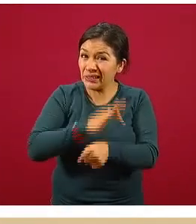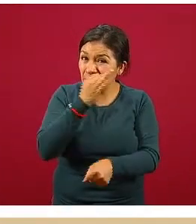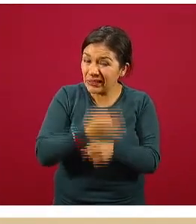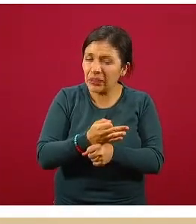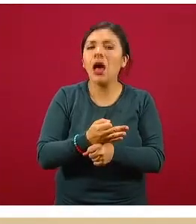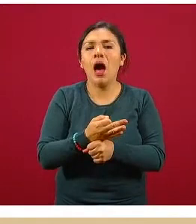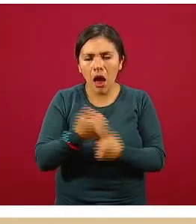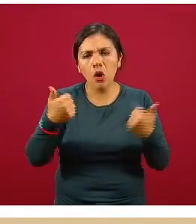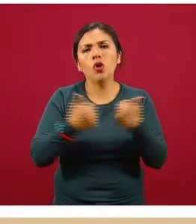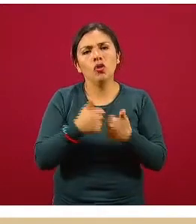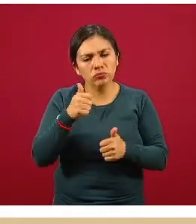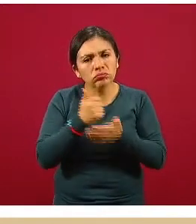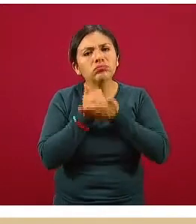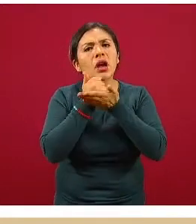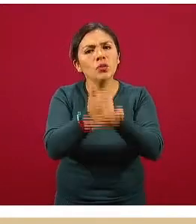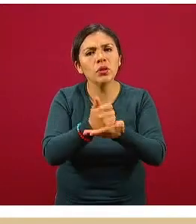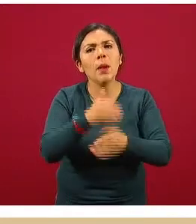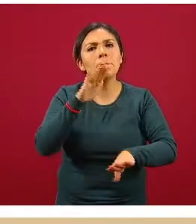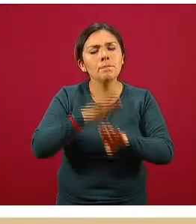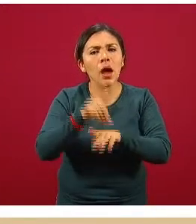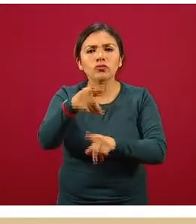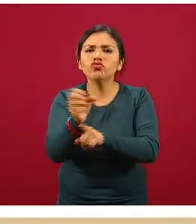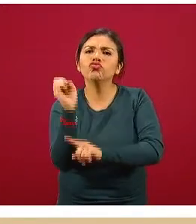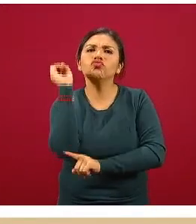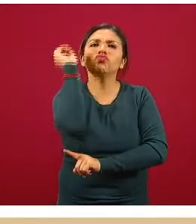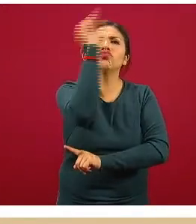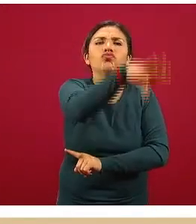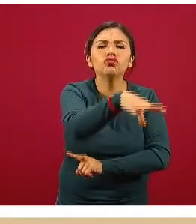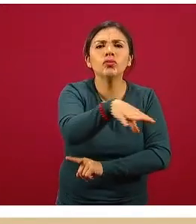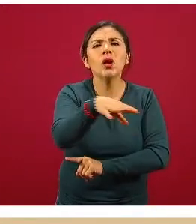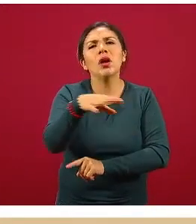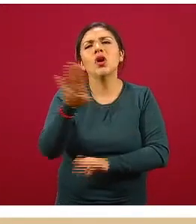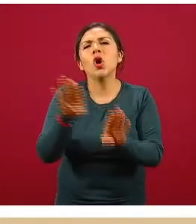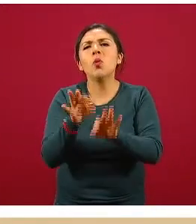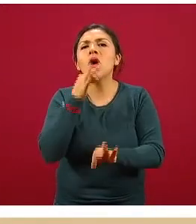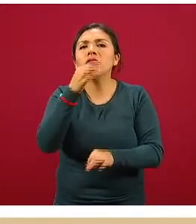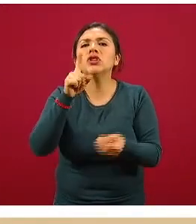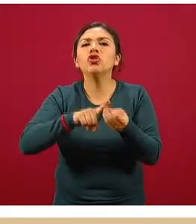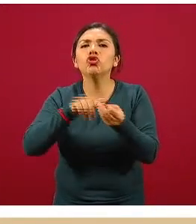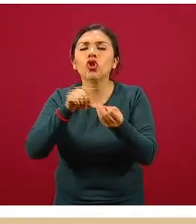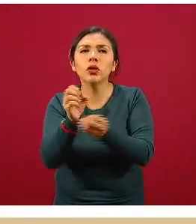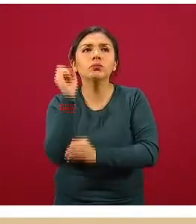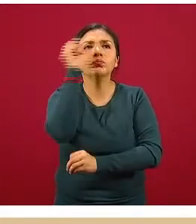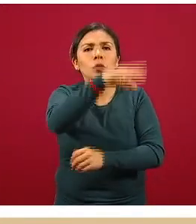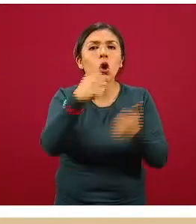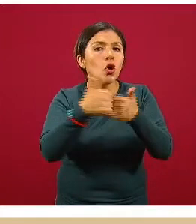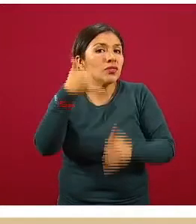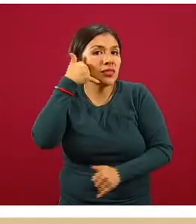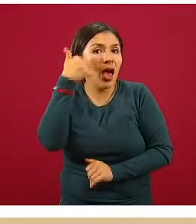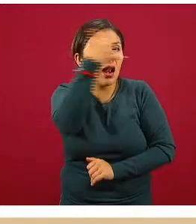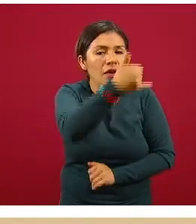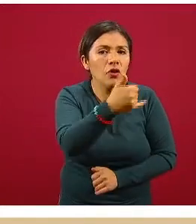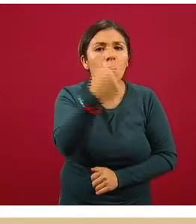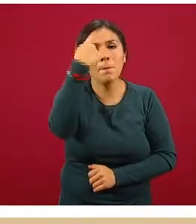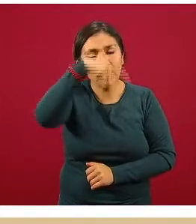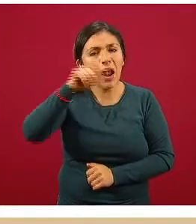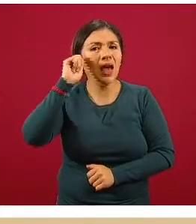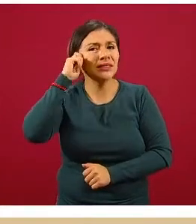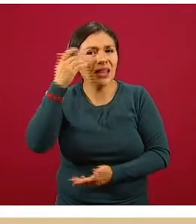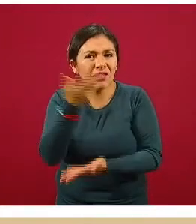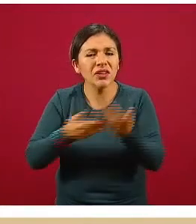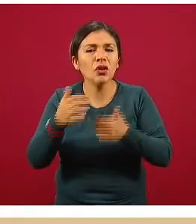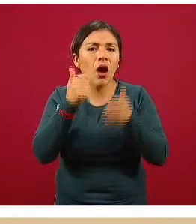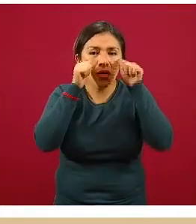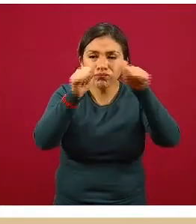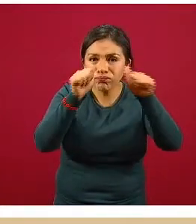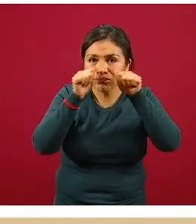serán algunos servicios o serán enviados, digamos, referidos de forma virtual y telefónica a algunos servicios